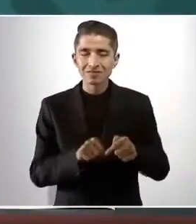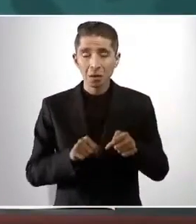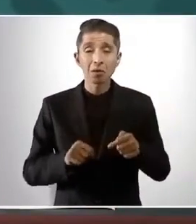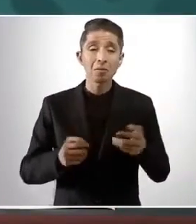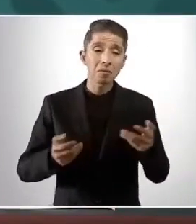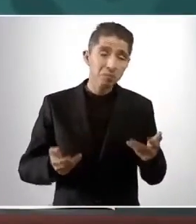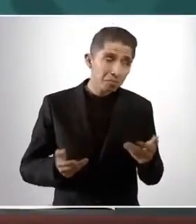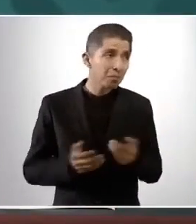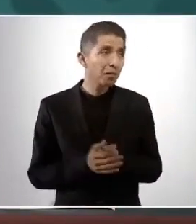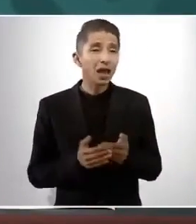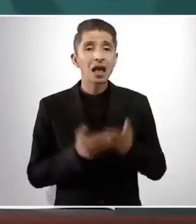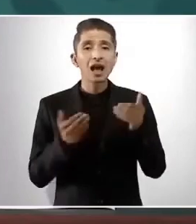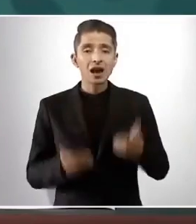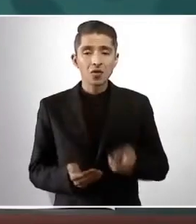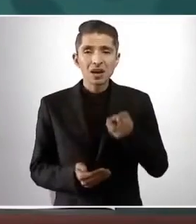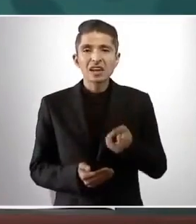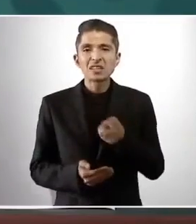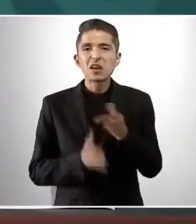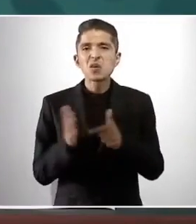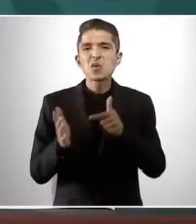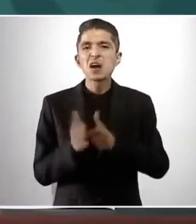Palacio de Gobierno